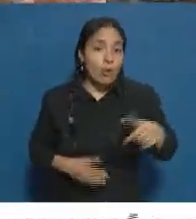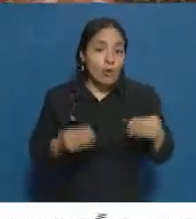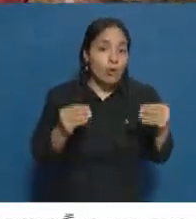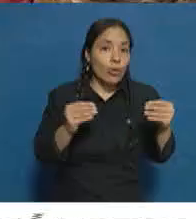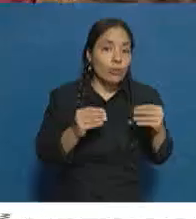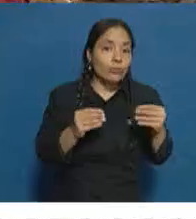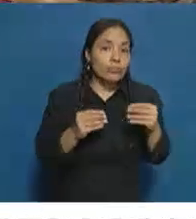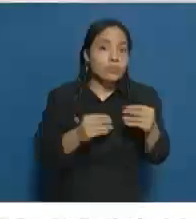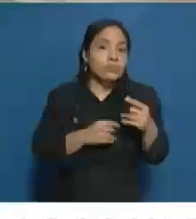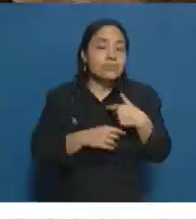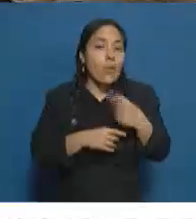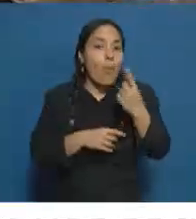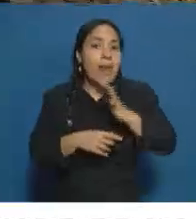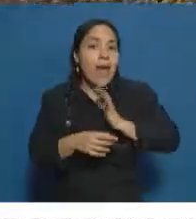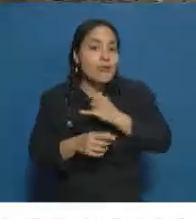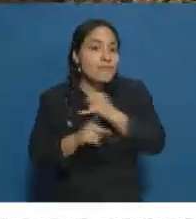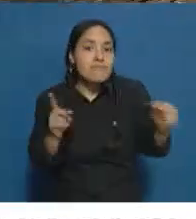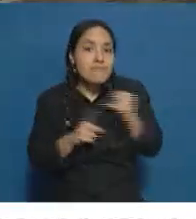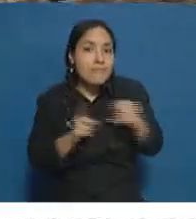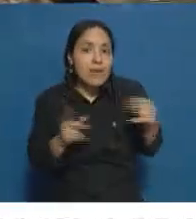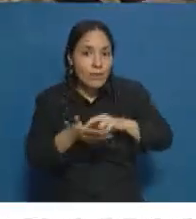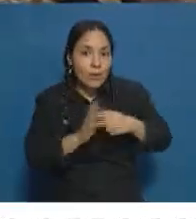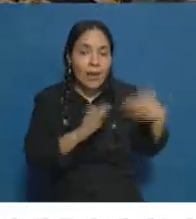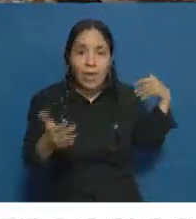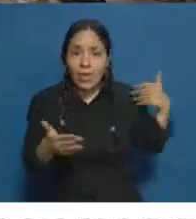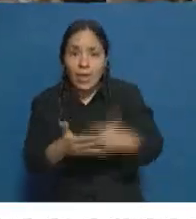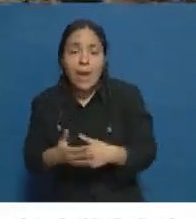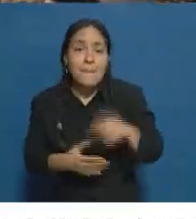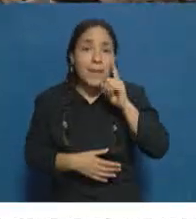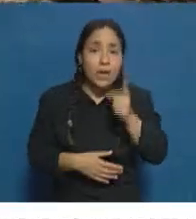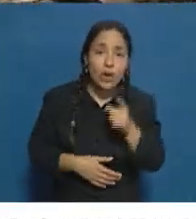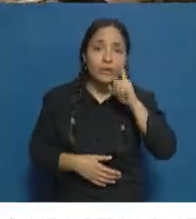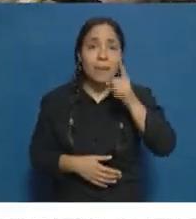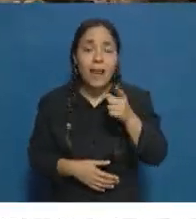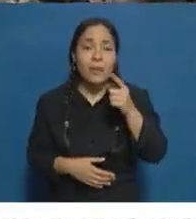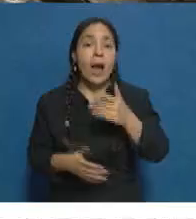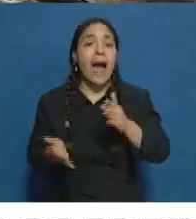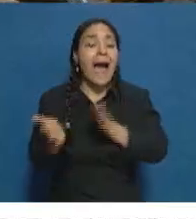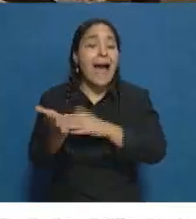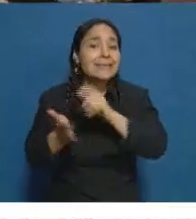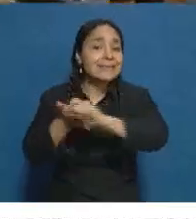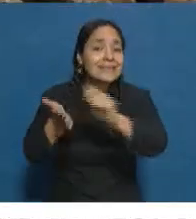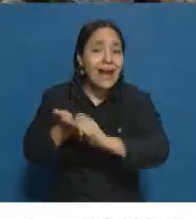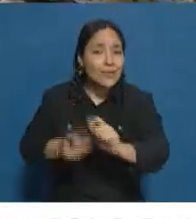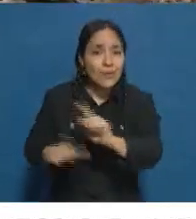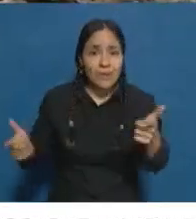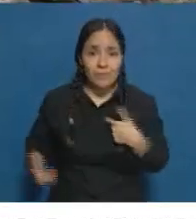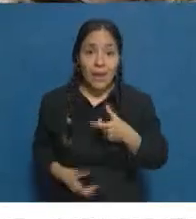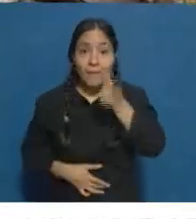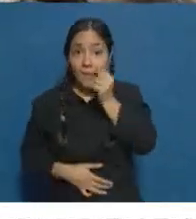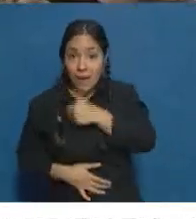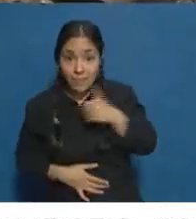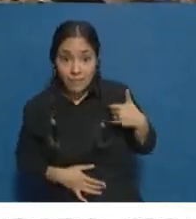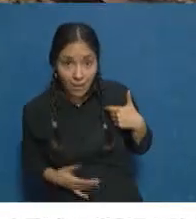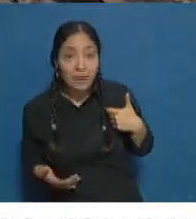venimos hace un año y medio con esto. La mayoría de las acciones peligrosas que sucedieron no quedaron constancia en acta. Entonces uno tiene como padre el derecho a exigir